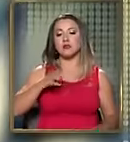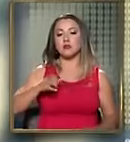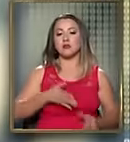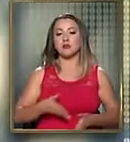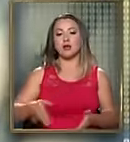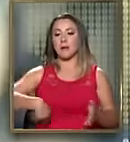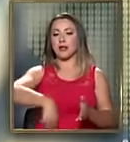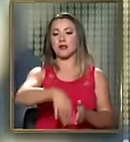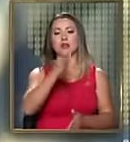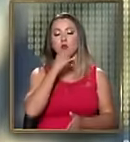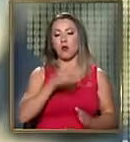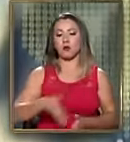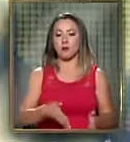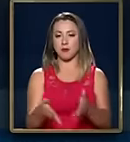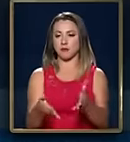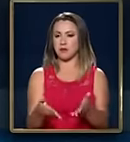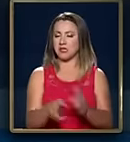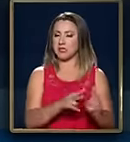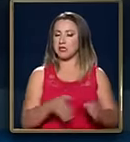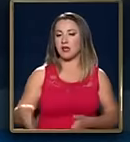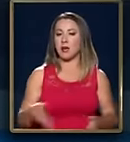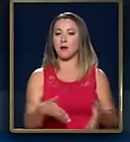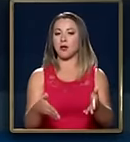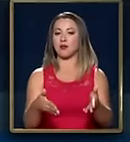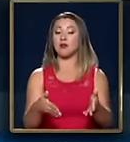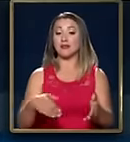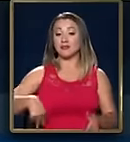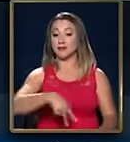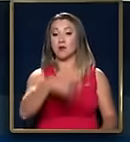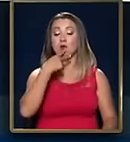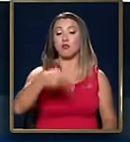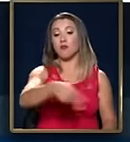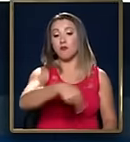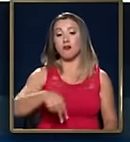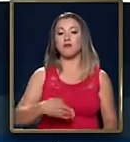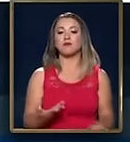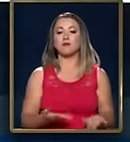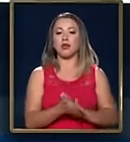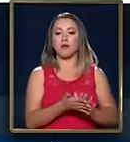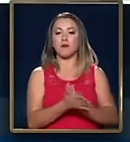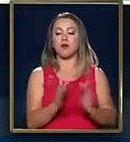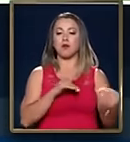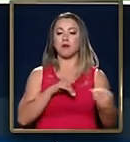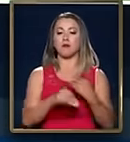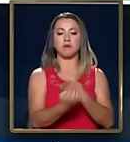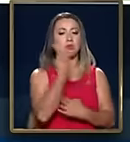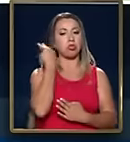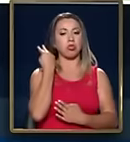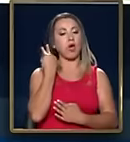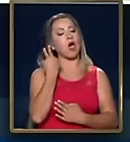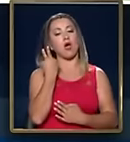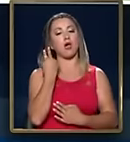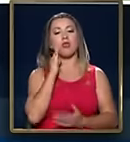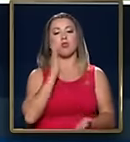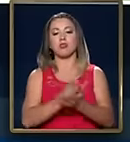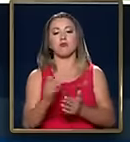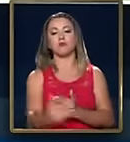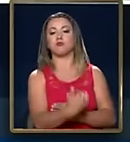camino. Se hace camino al andar. Y al volver la vista atrás, has de ver el peaje que la huerta de nuevo tenéis que pagar,